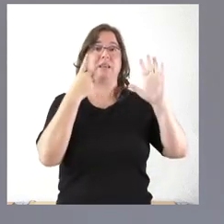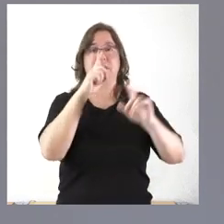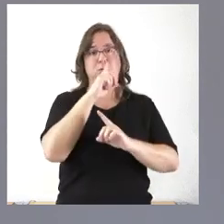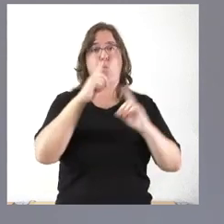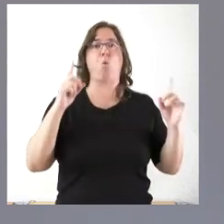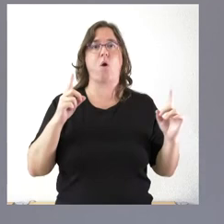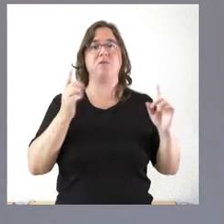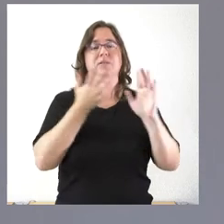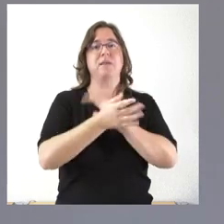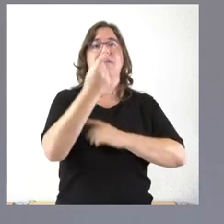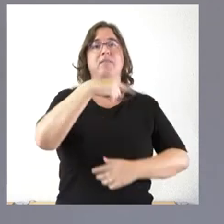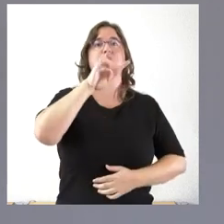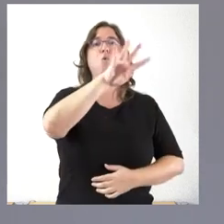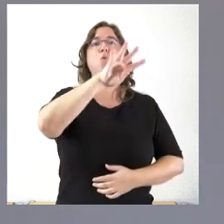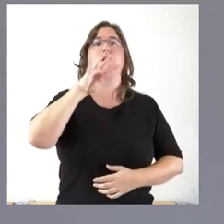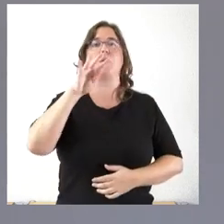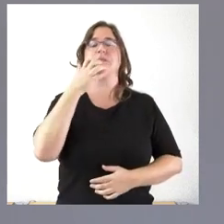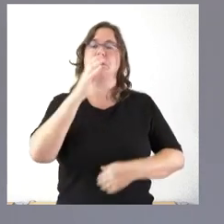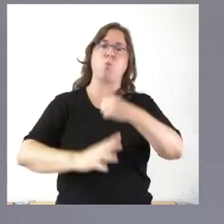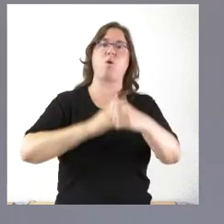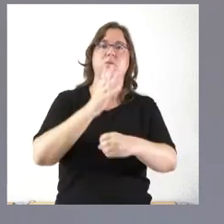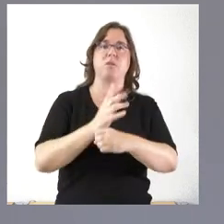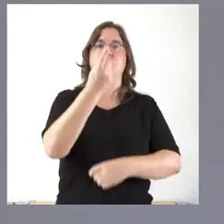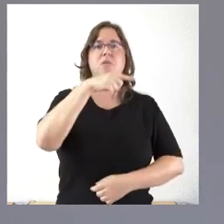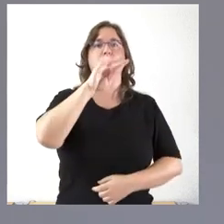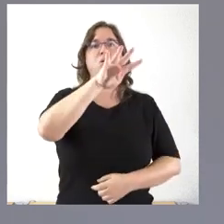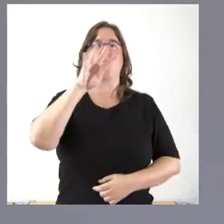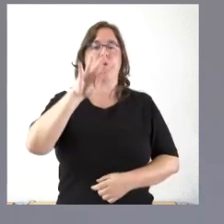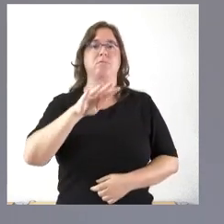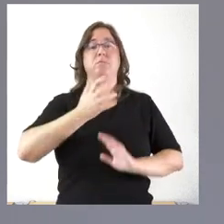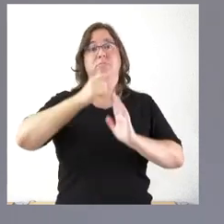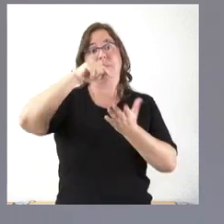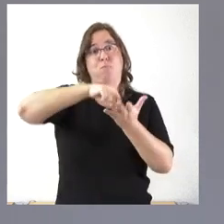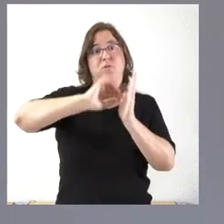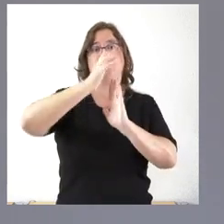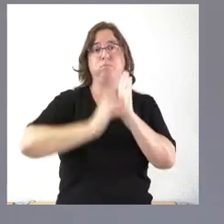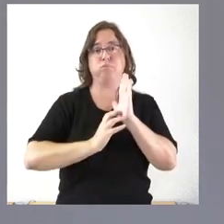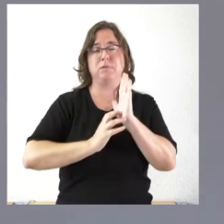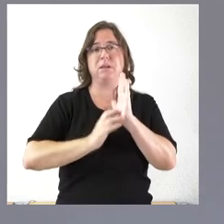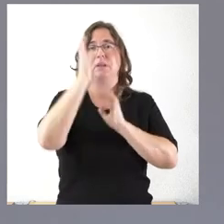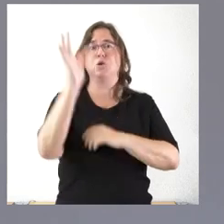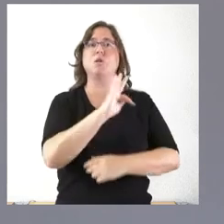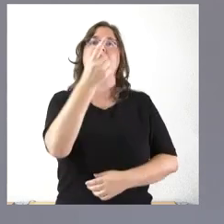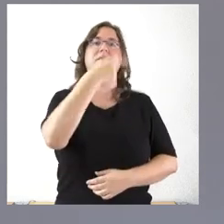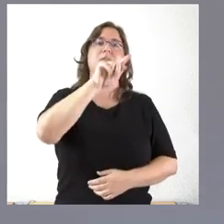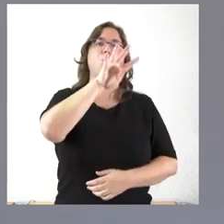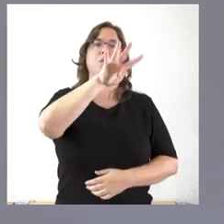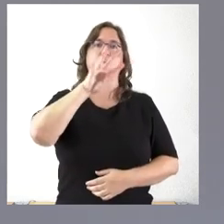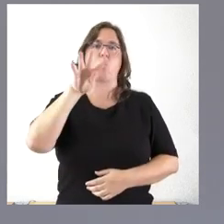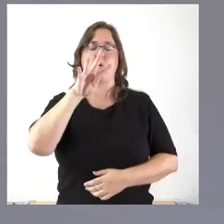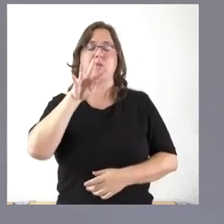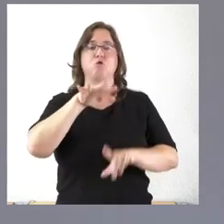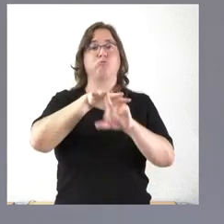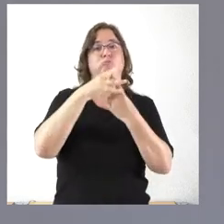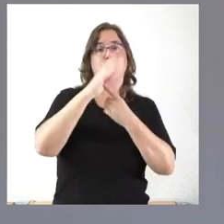de 144 millones de euros en el contexto de una legislatura. Es decir, esta rebaja de impuestos son 144 millones de euros en el contexto de toda